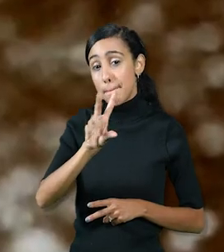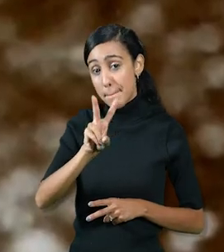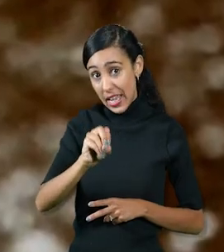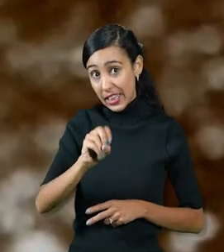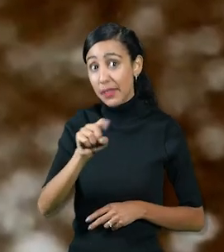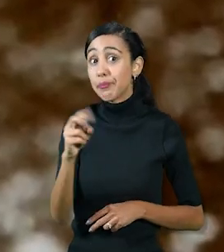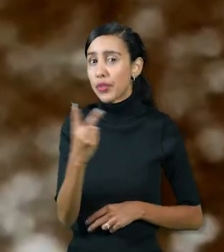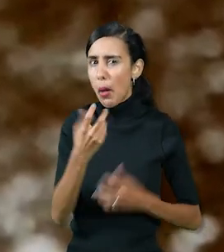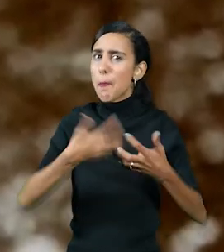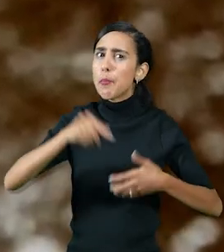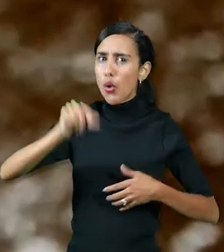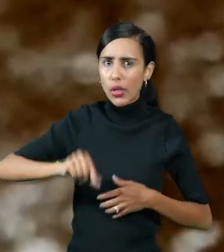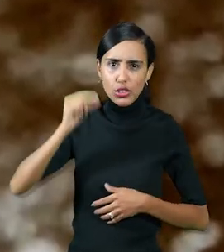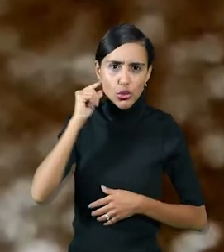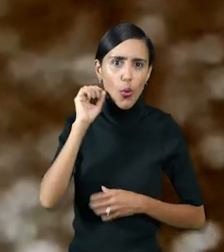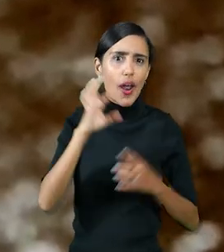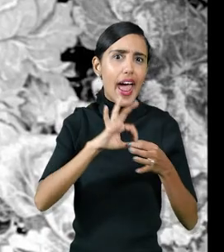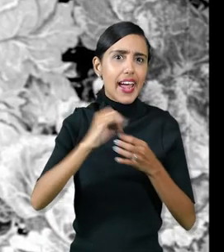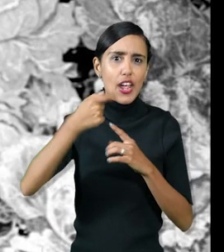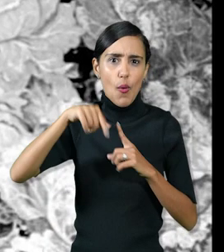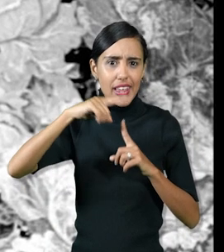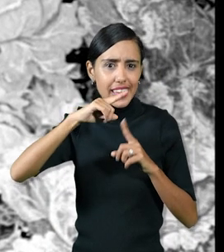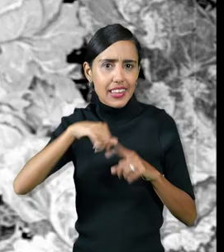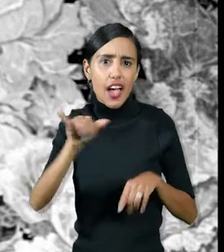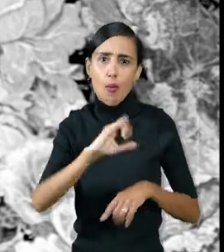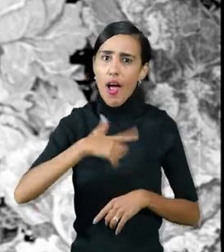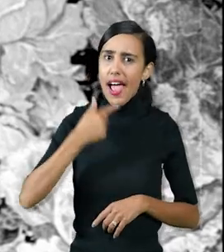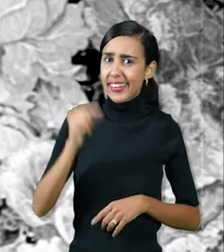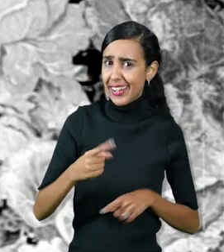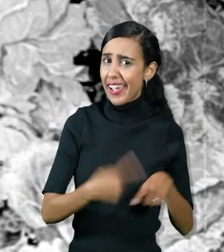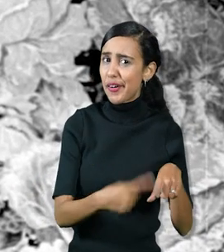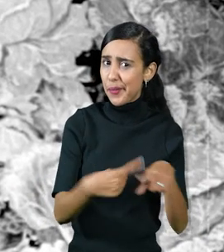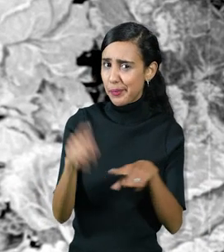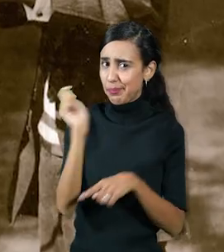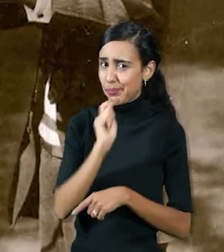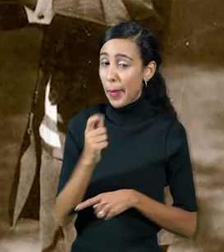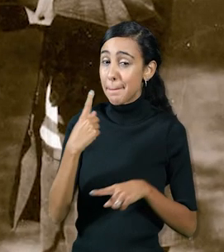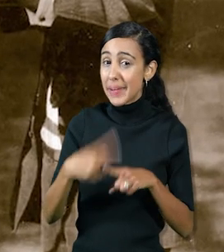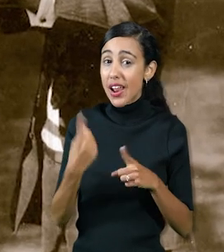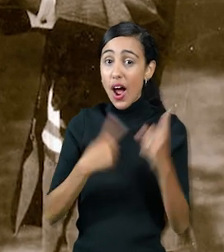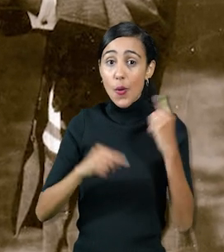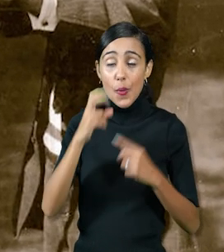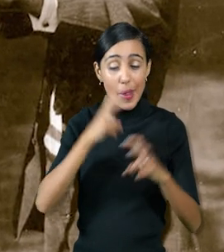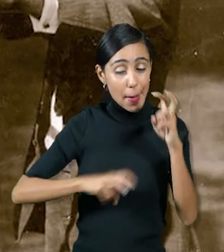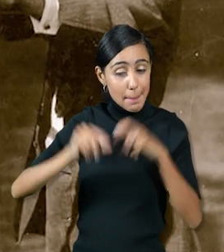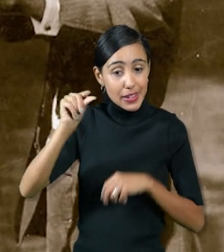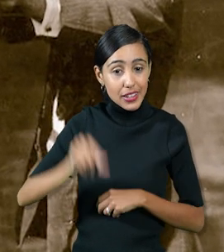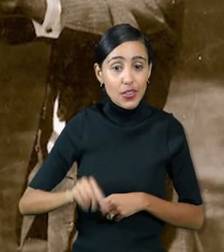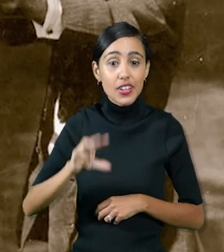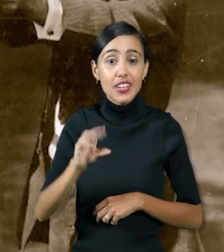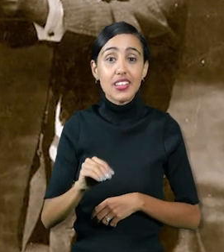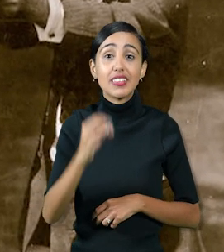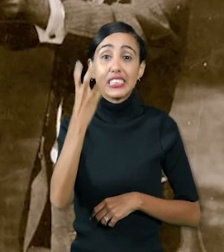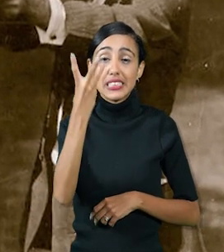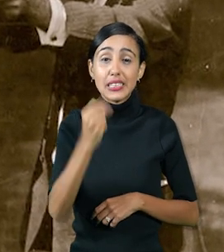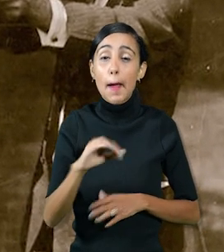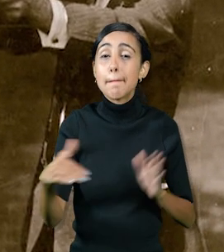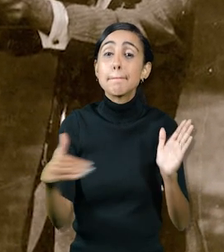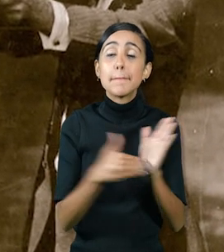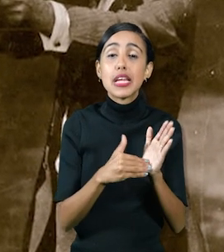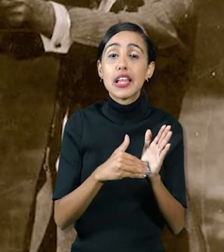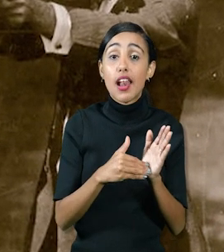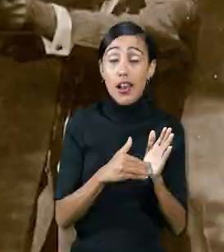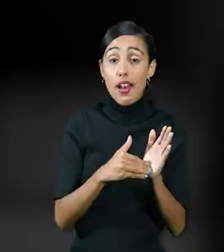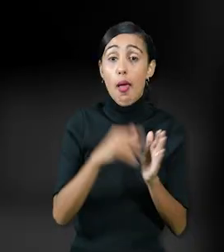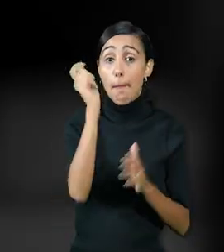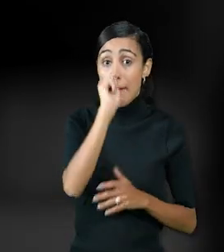de ser productora, guionista y actriz en otros. Pero algunos investigadores le acreditan la cifra de hasta 1000 películas